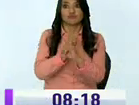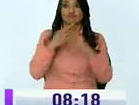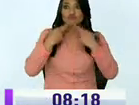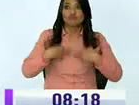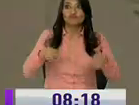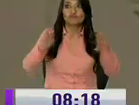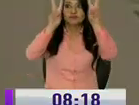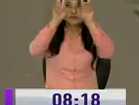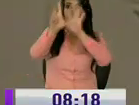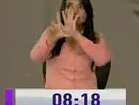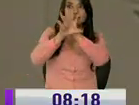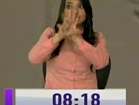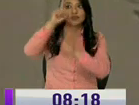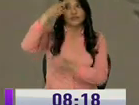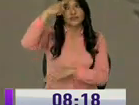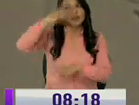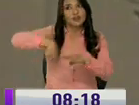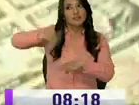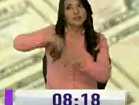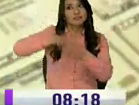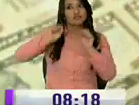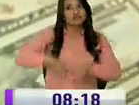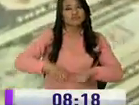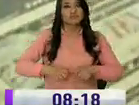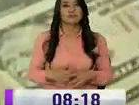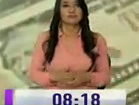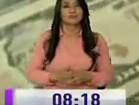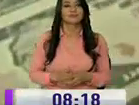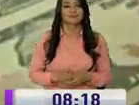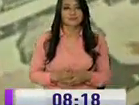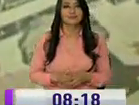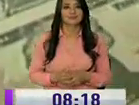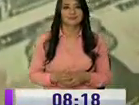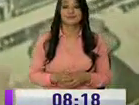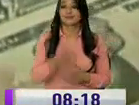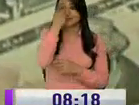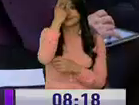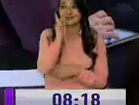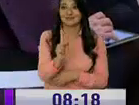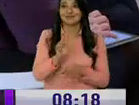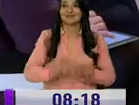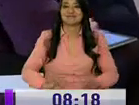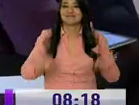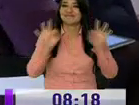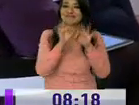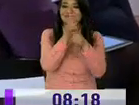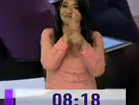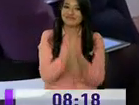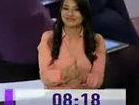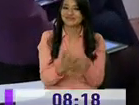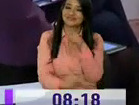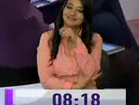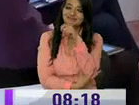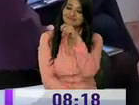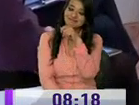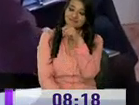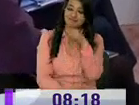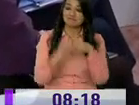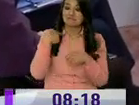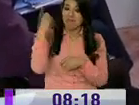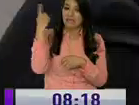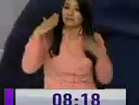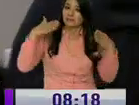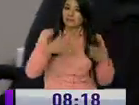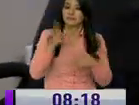de las medidas tomadas por el gobierno nacional, las mismas que a su decir incluyeron decisiones importantes para proteger a los pobres y más